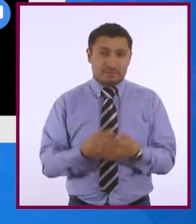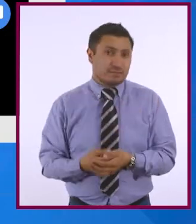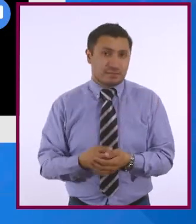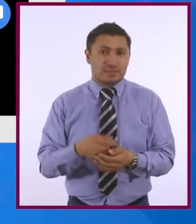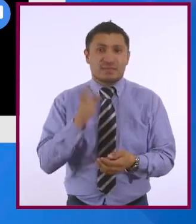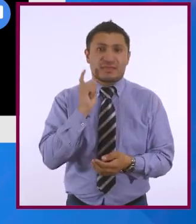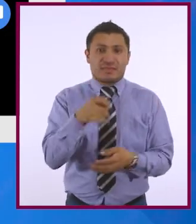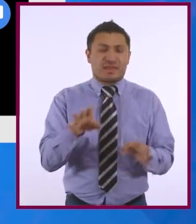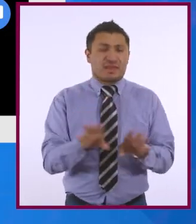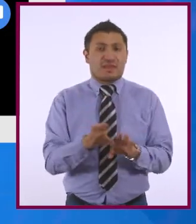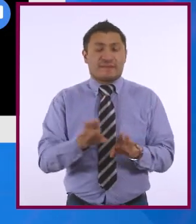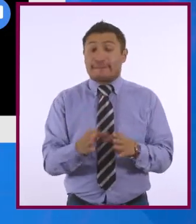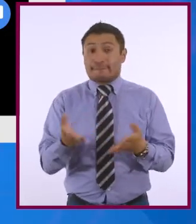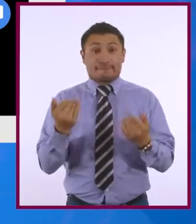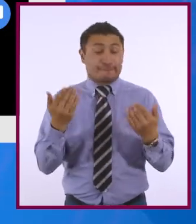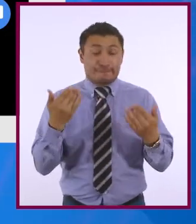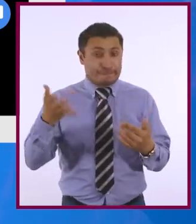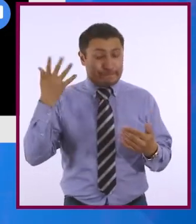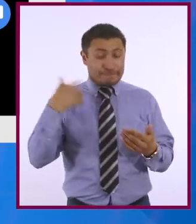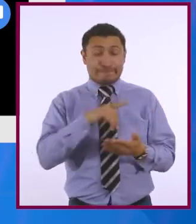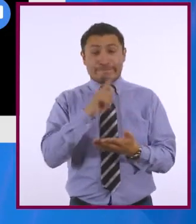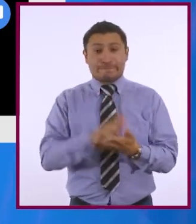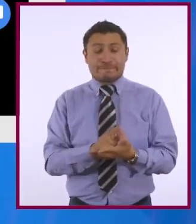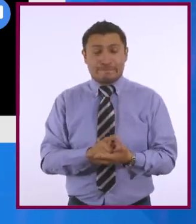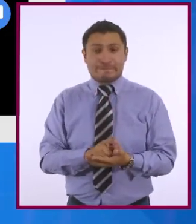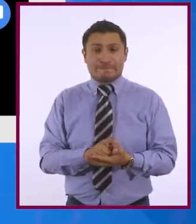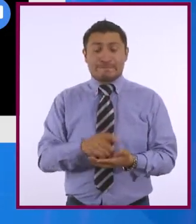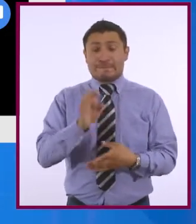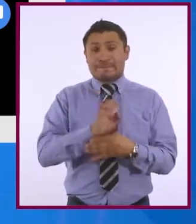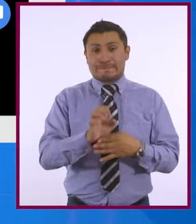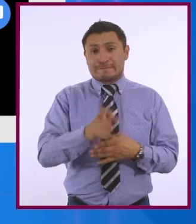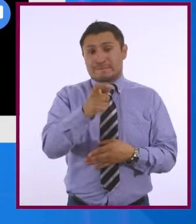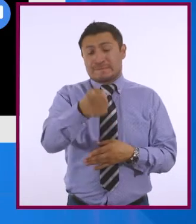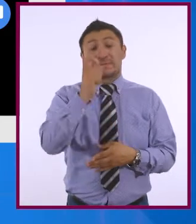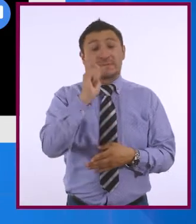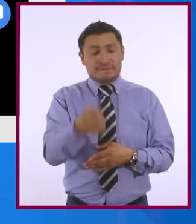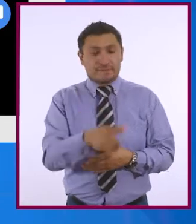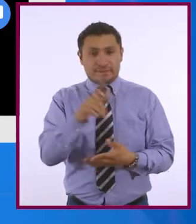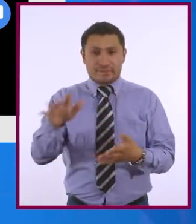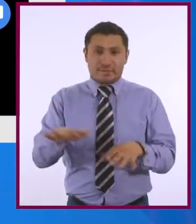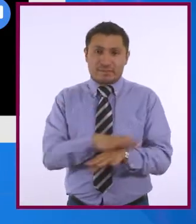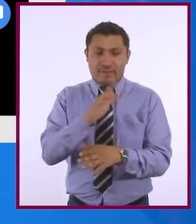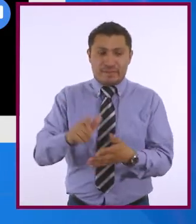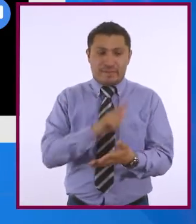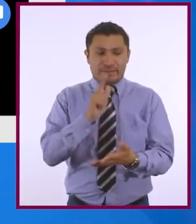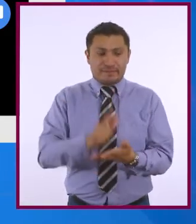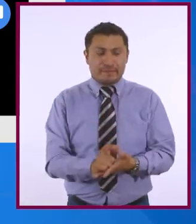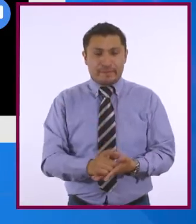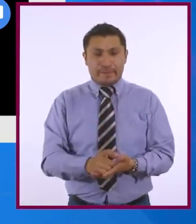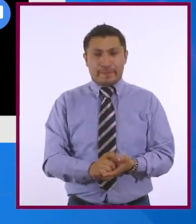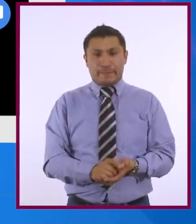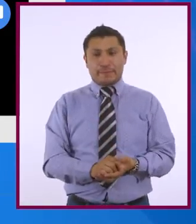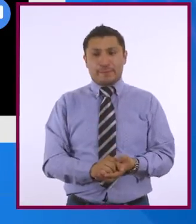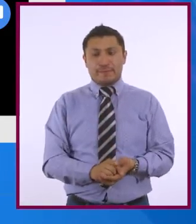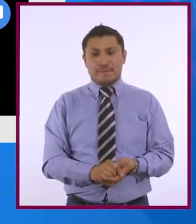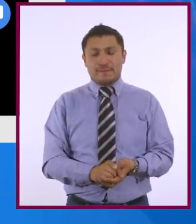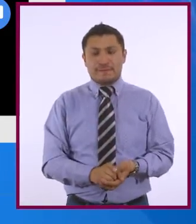Era algo que no estaba en la ley. Entonces, en esto consiste las reformas. Desde Save the